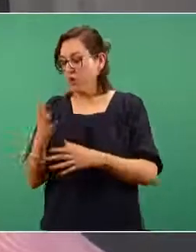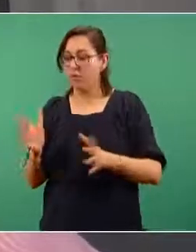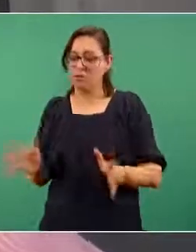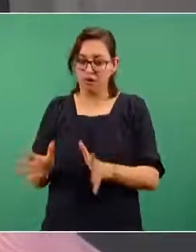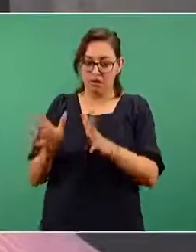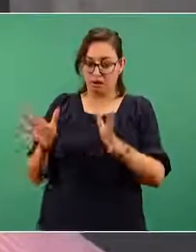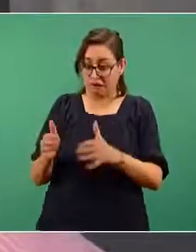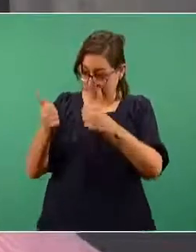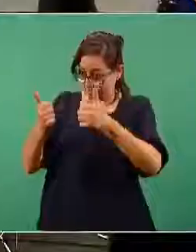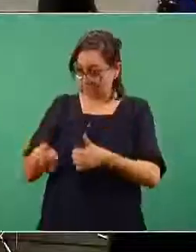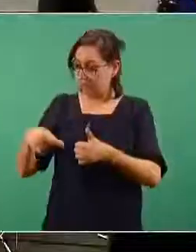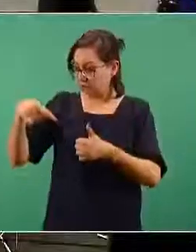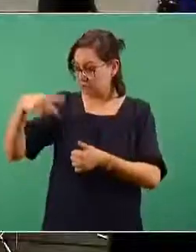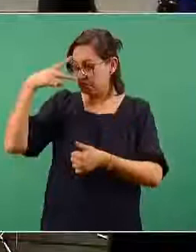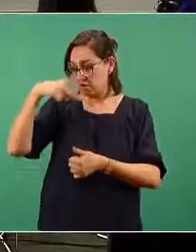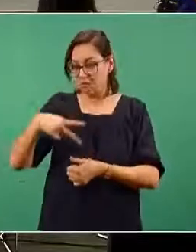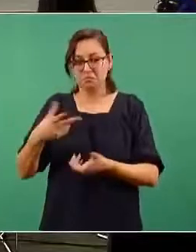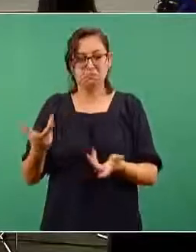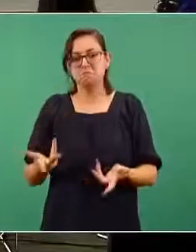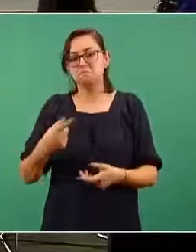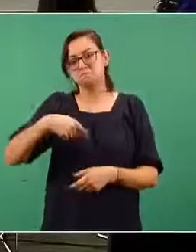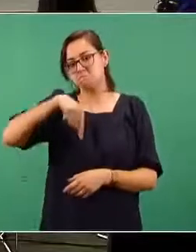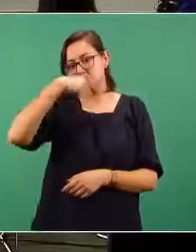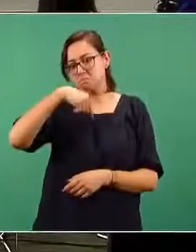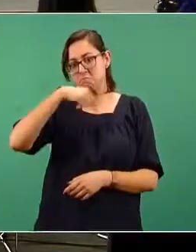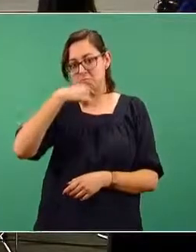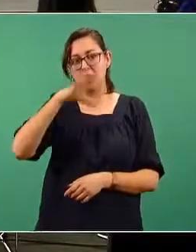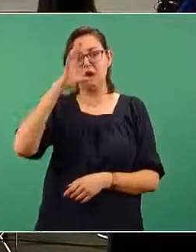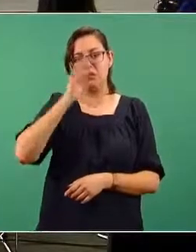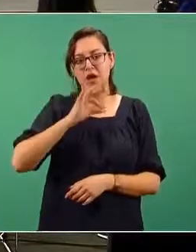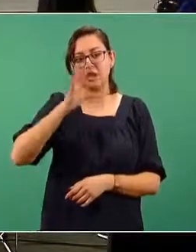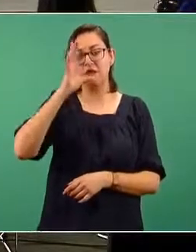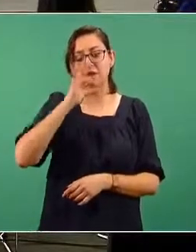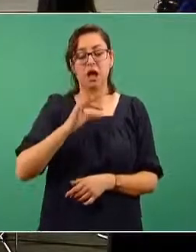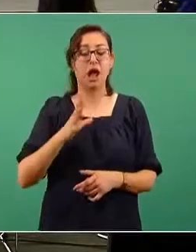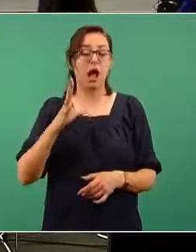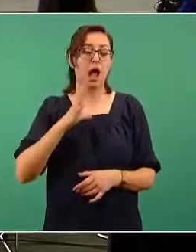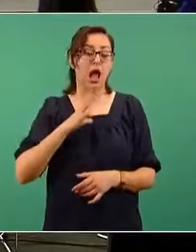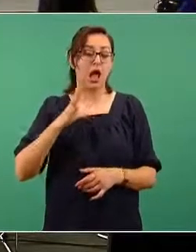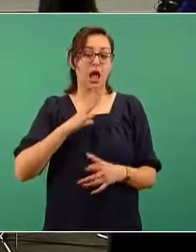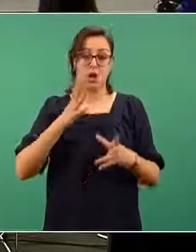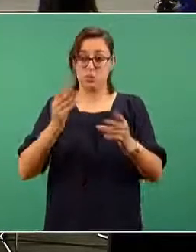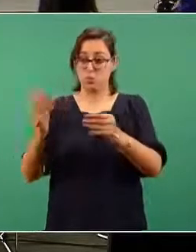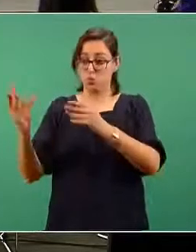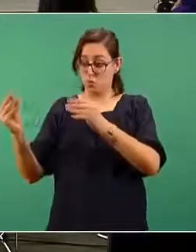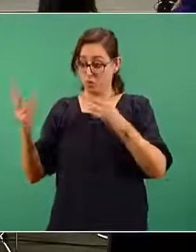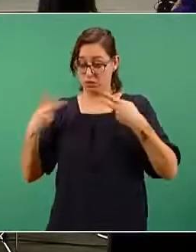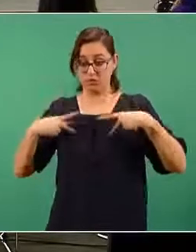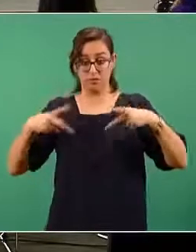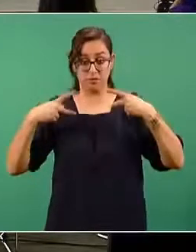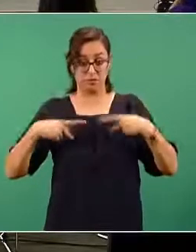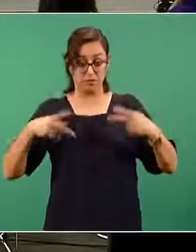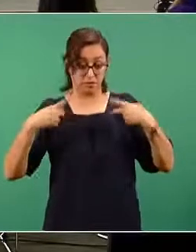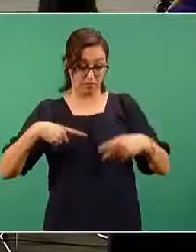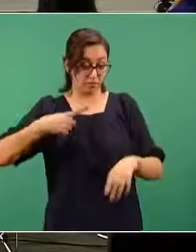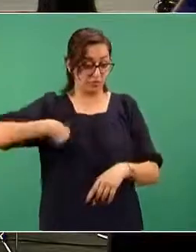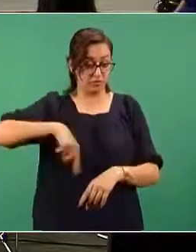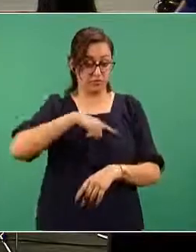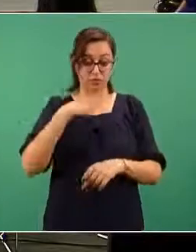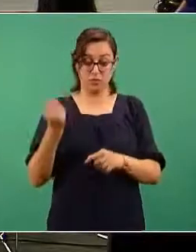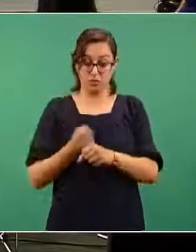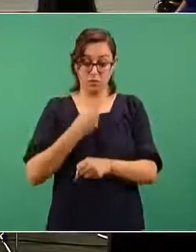la retención de nuevos talentos. Hay muchas personas que en su momento tuvieron o tuvimos la oportunidad de